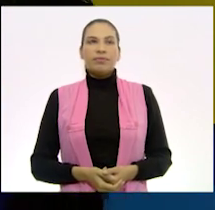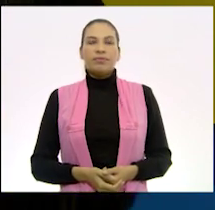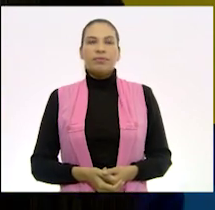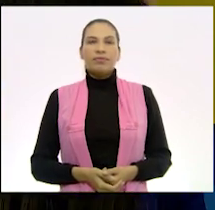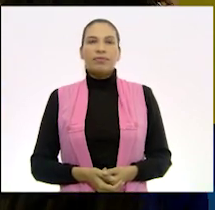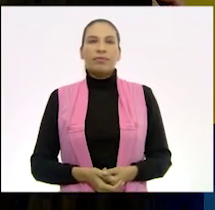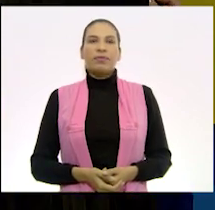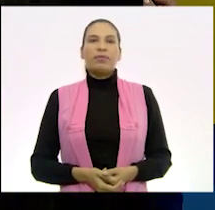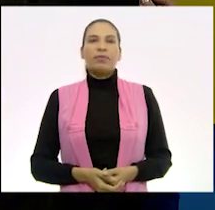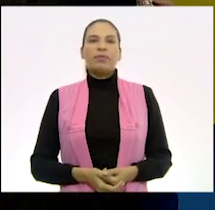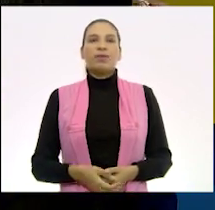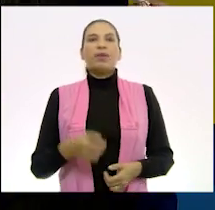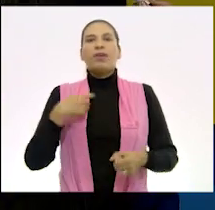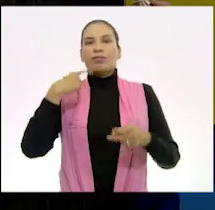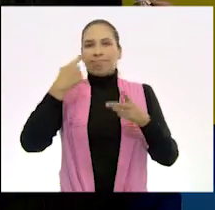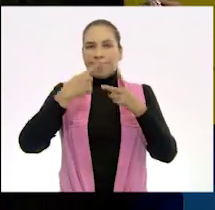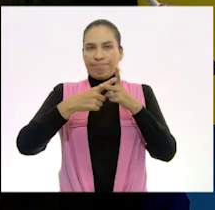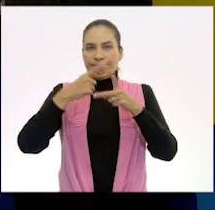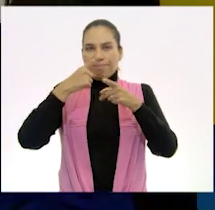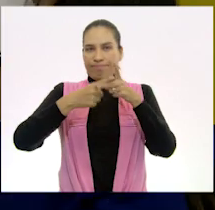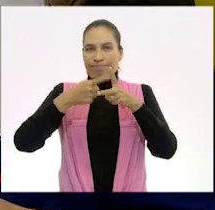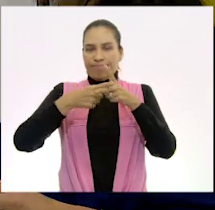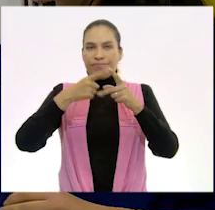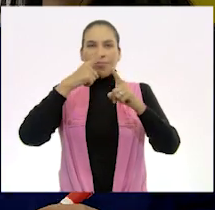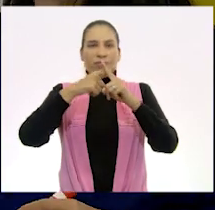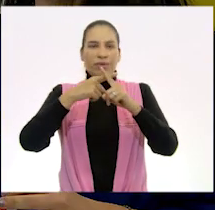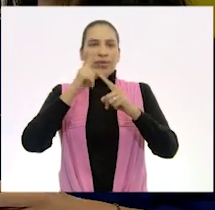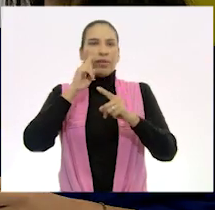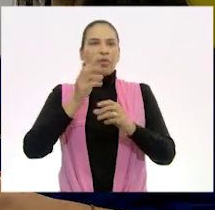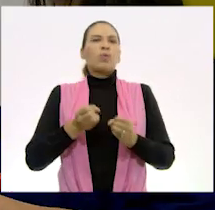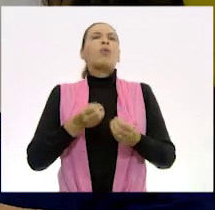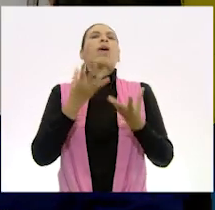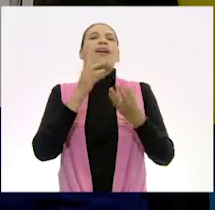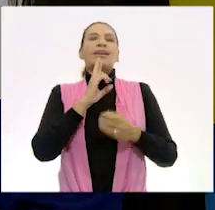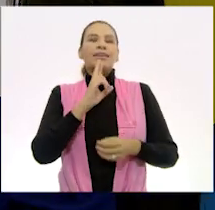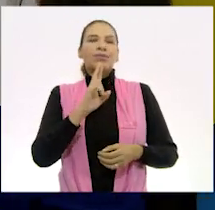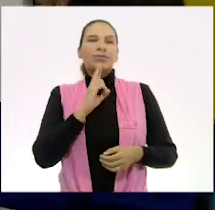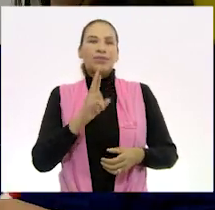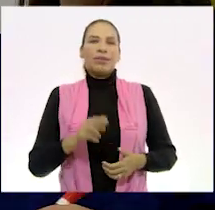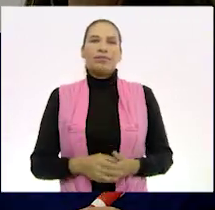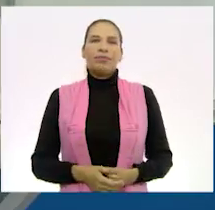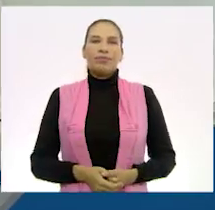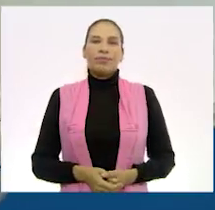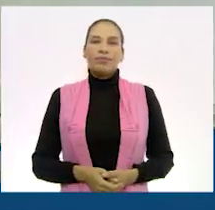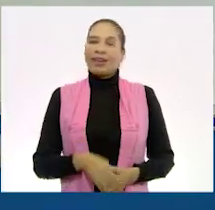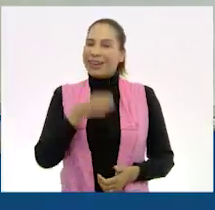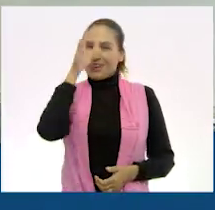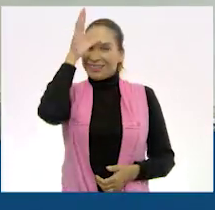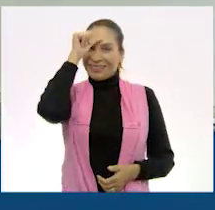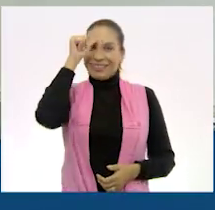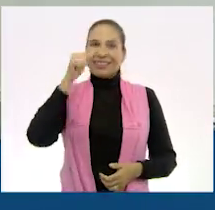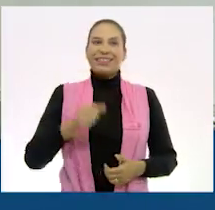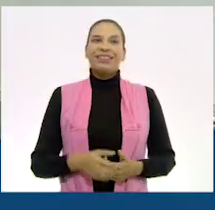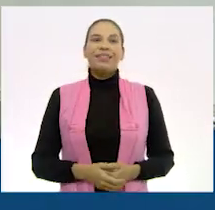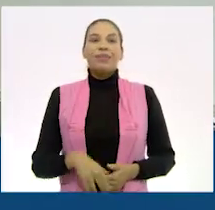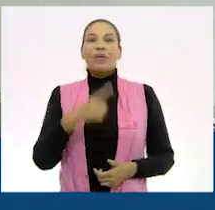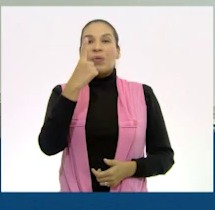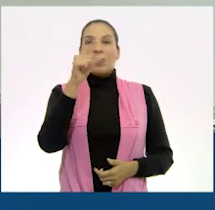Y yo voy a hacer el cálculo ahora con mi calculadora y te digo cuál es el resultado, ¿de acuerdo? De acuerdo.